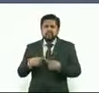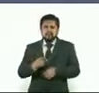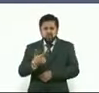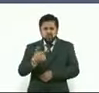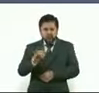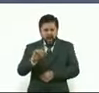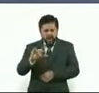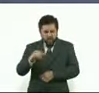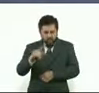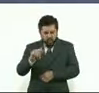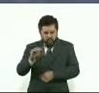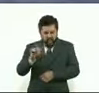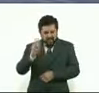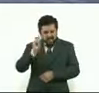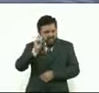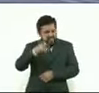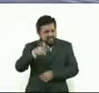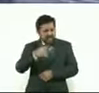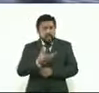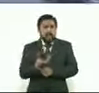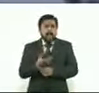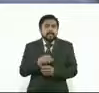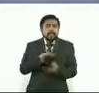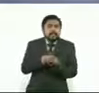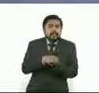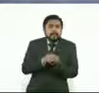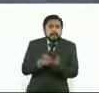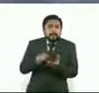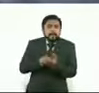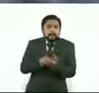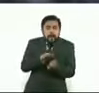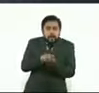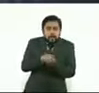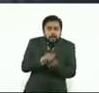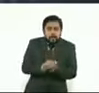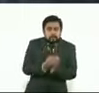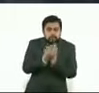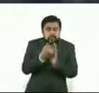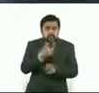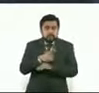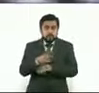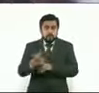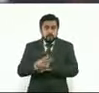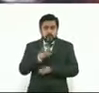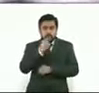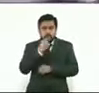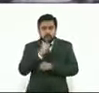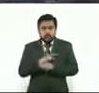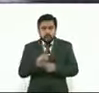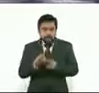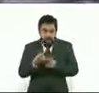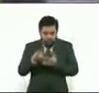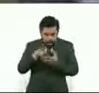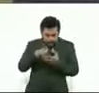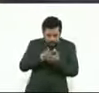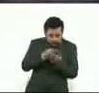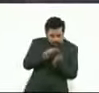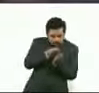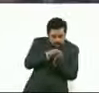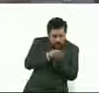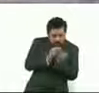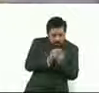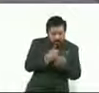con un tamal adentro, una torta de tamal, vamos, pero un policía llegó y pedía dos tamales, uno verde y uno de mole en un mismo bolillo, y cuando la